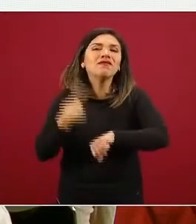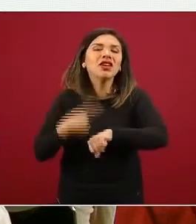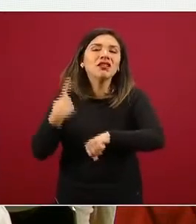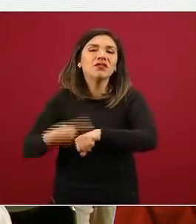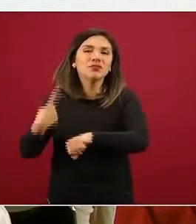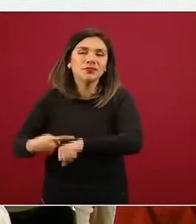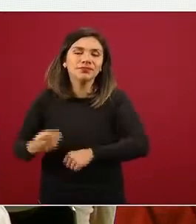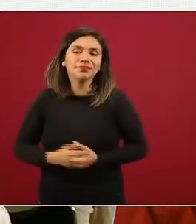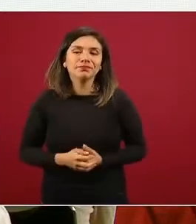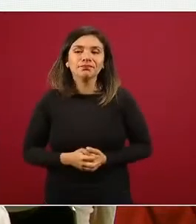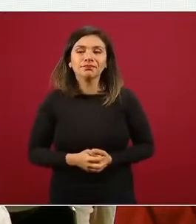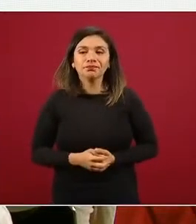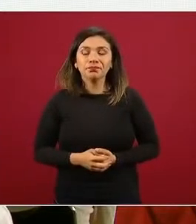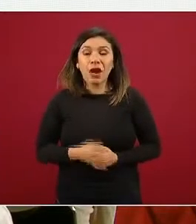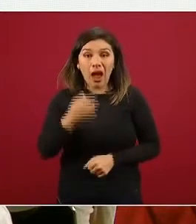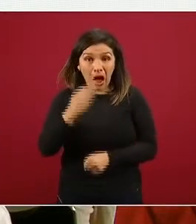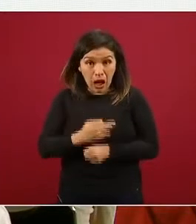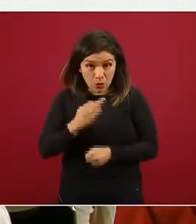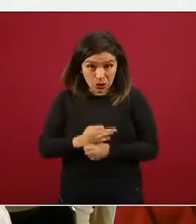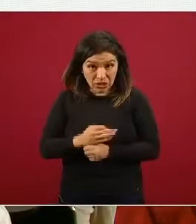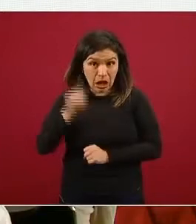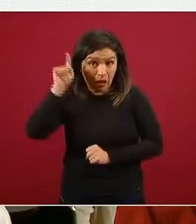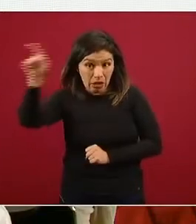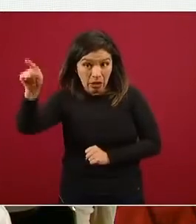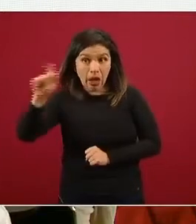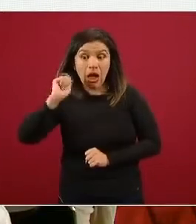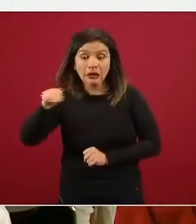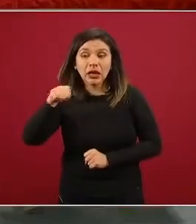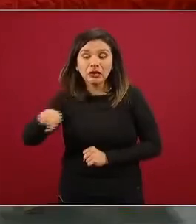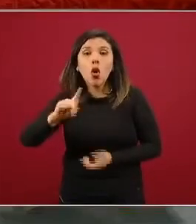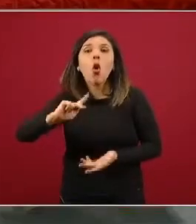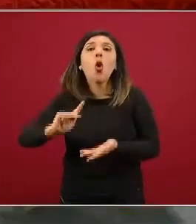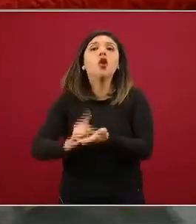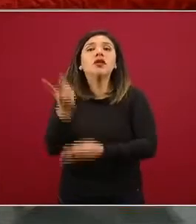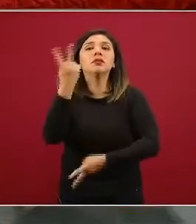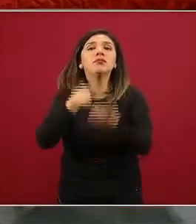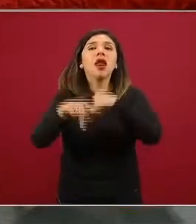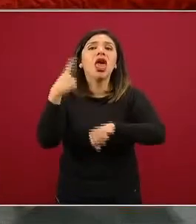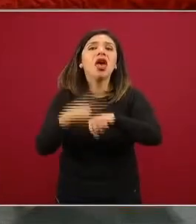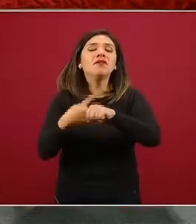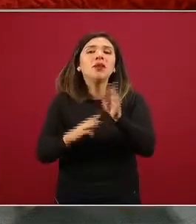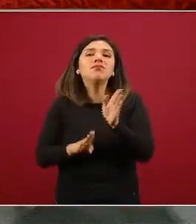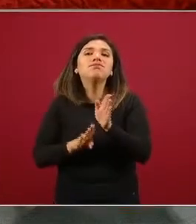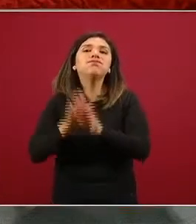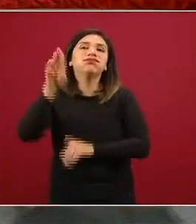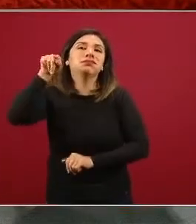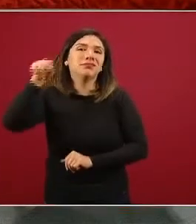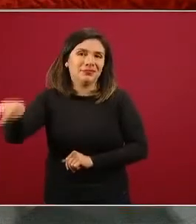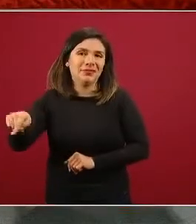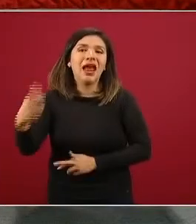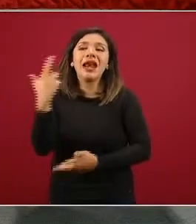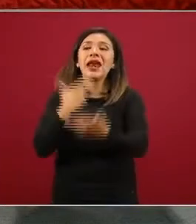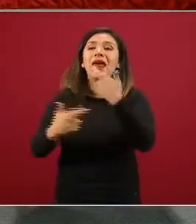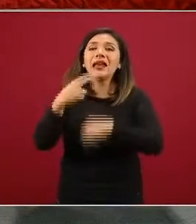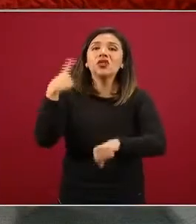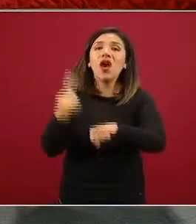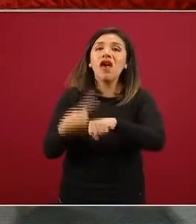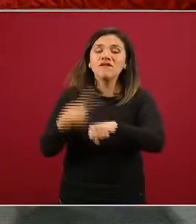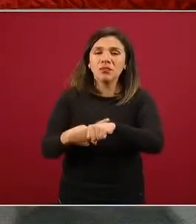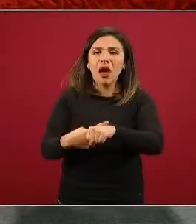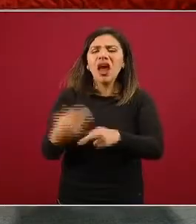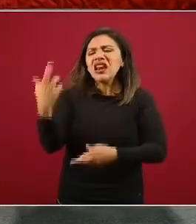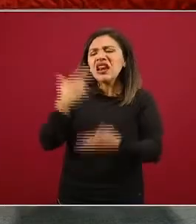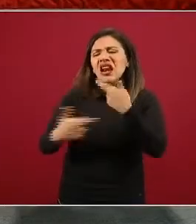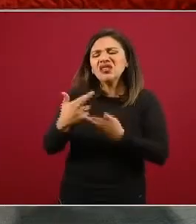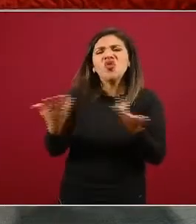más casos. En este momento, esto es un rebrote, esto es el regreso de la epidemia. ¿Regreso desde